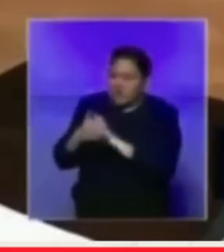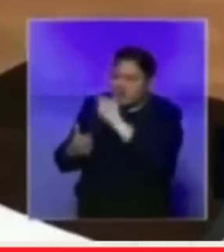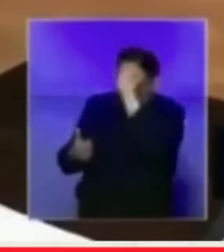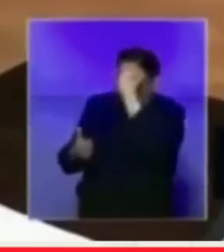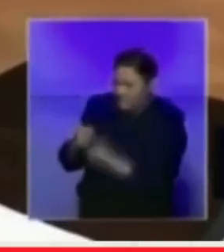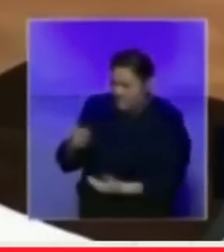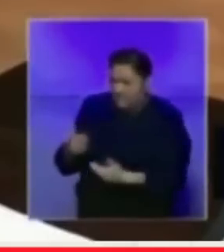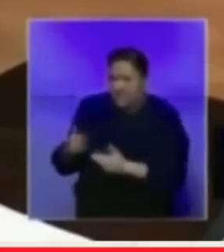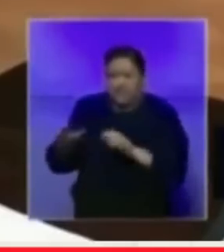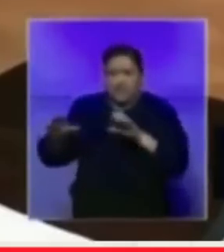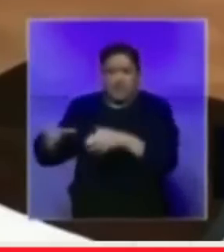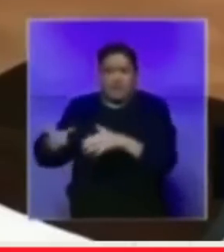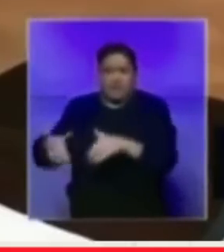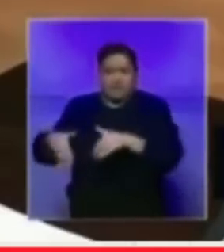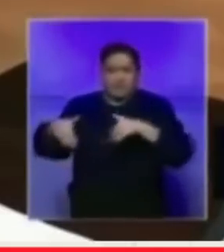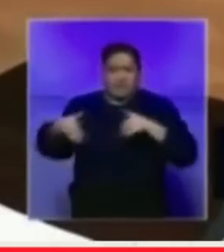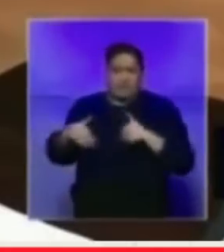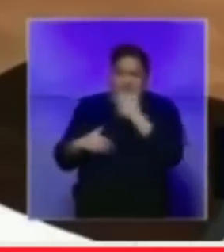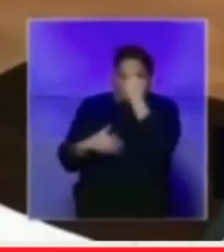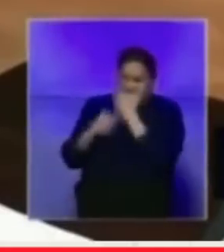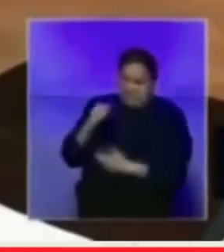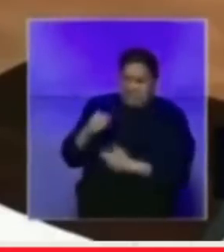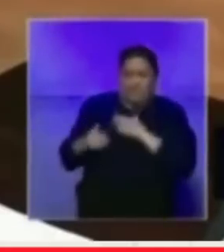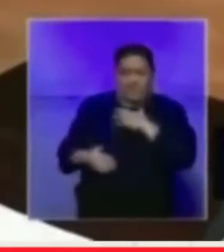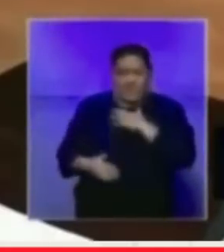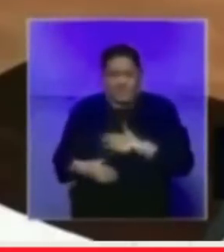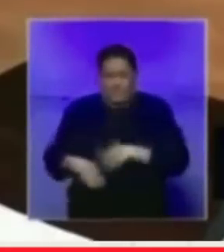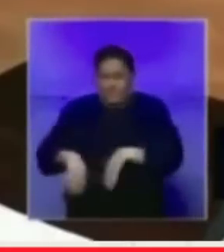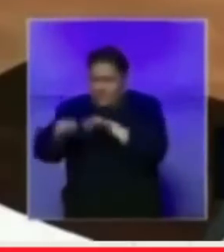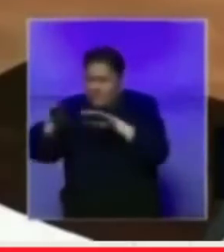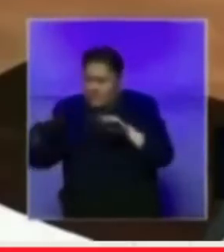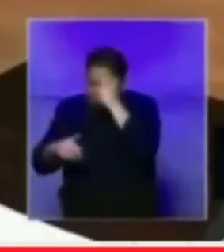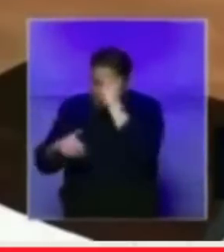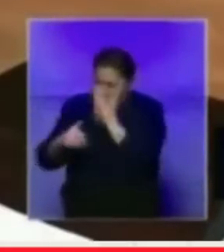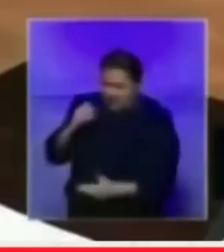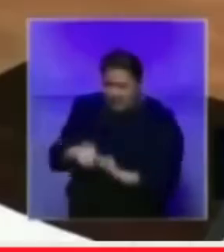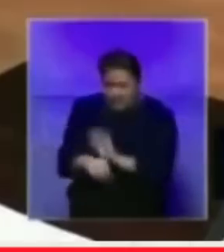principios de independencia, imparcialidad y equidad en la contienda.